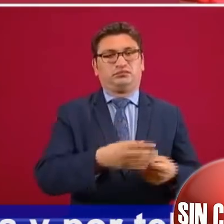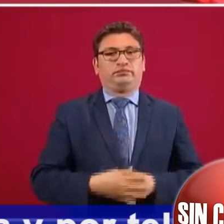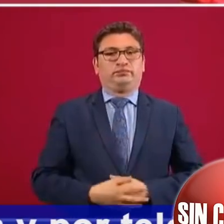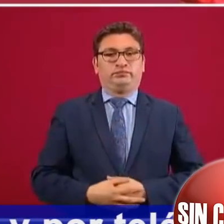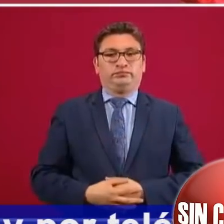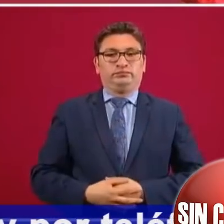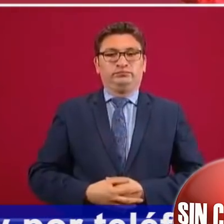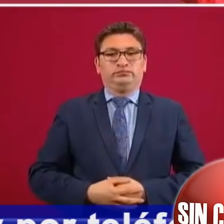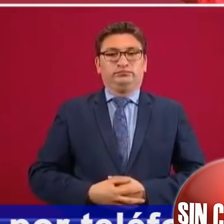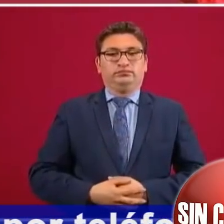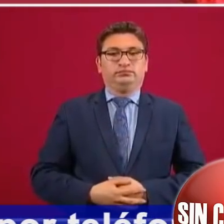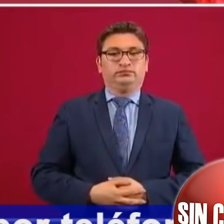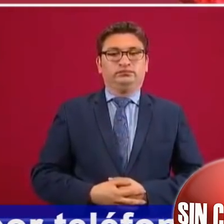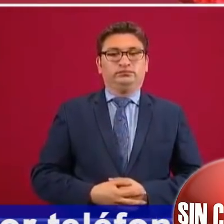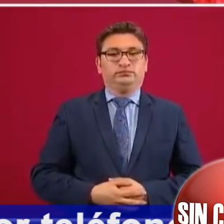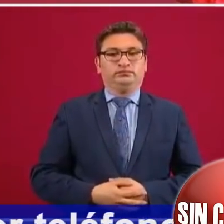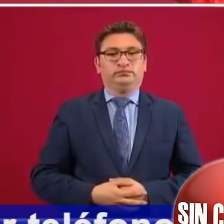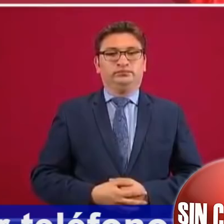se recibe.